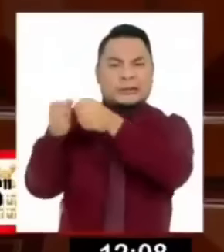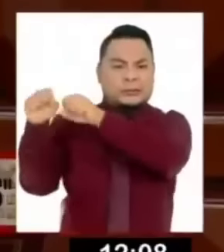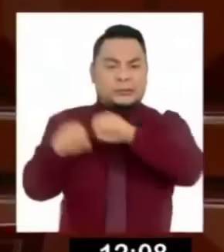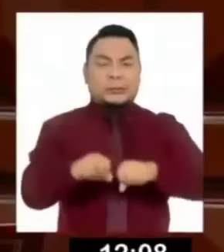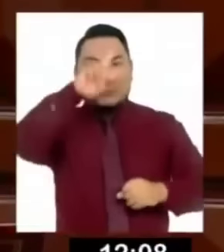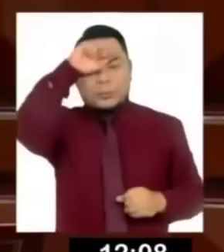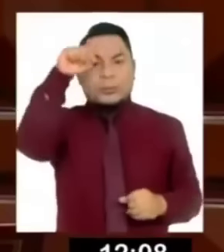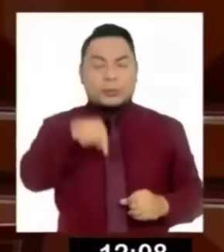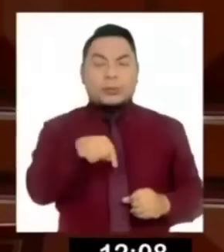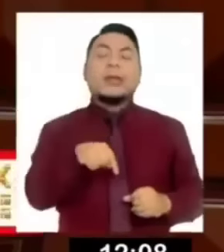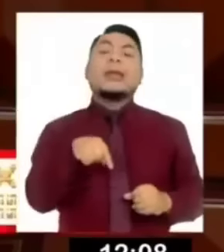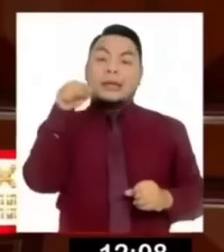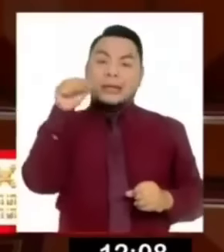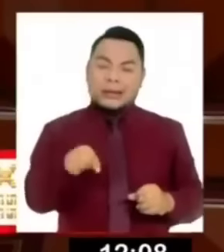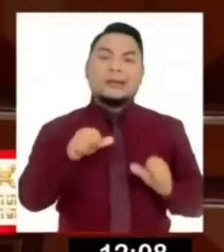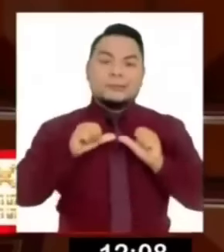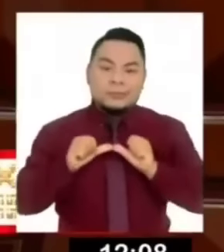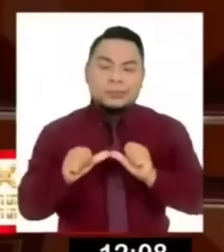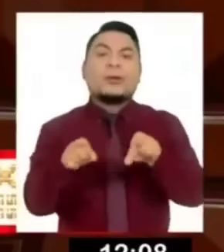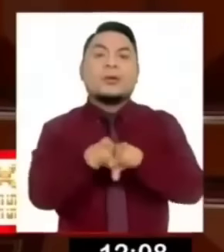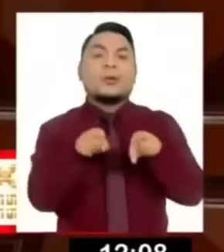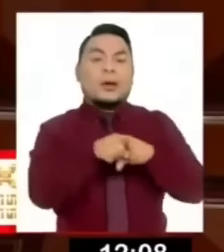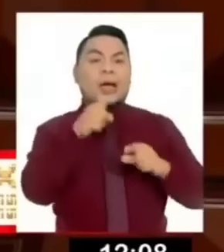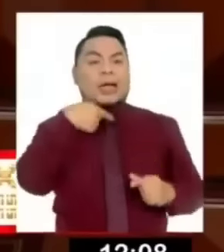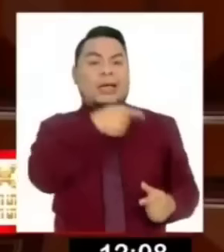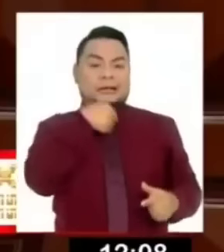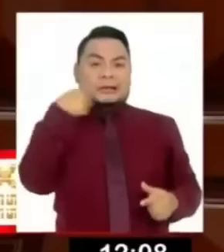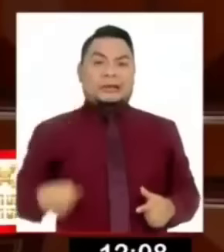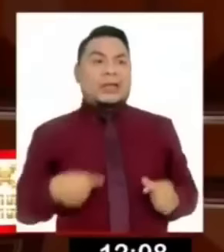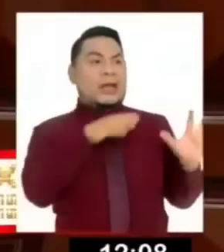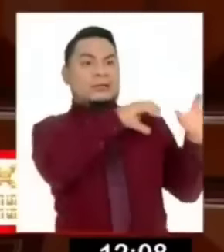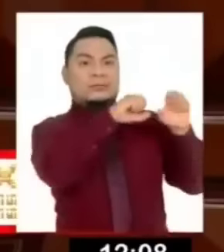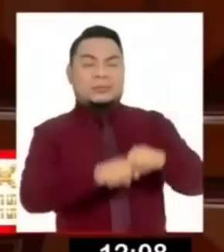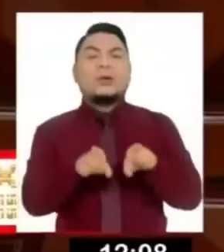se agregó la proveniente de China y luego del Japón.